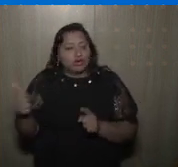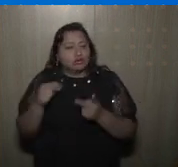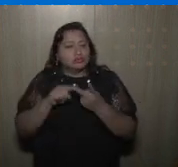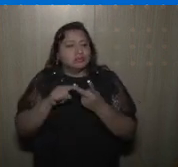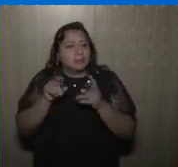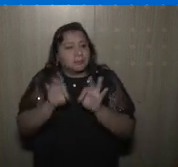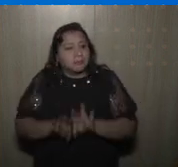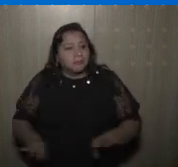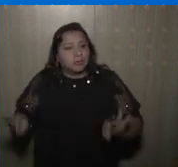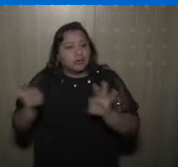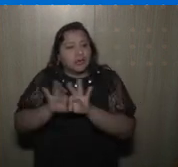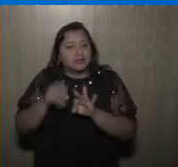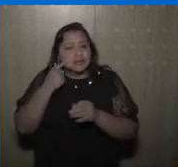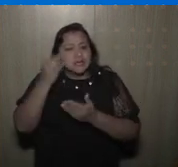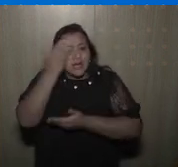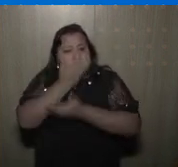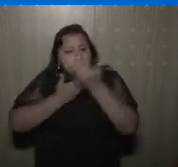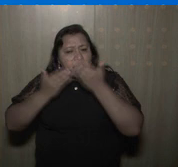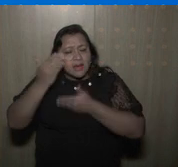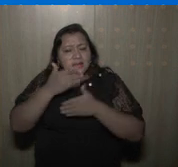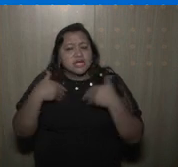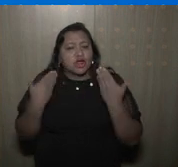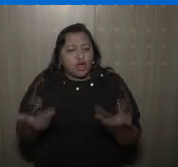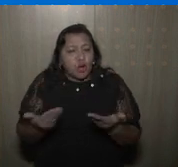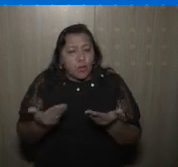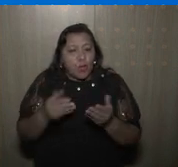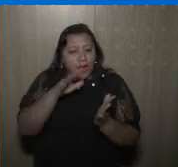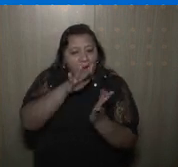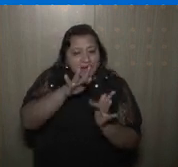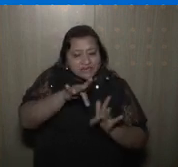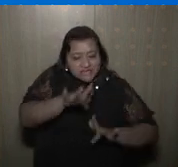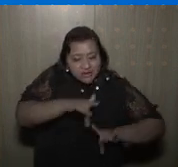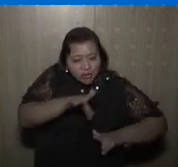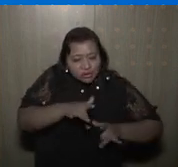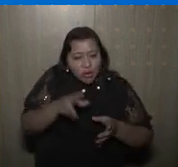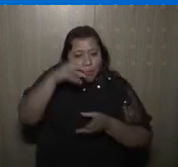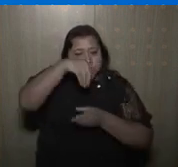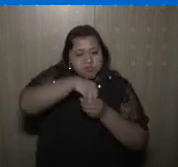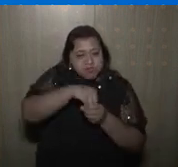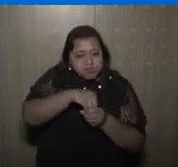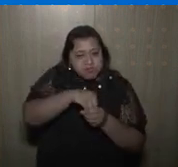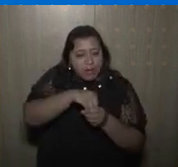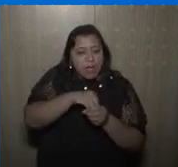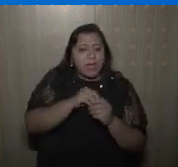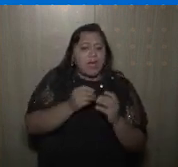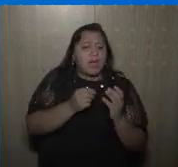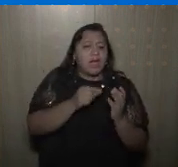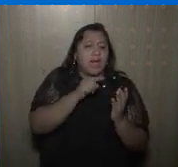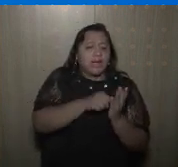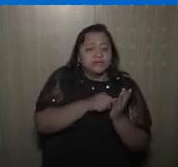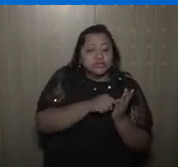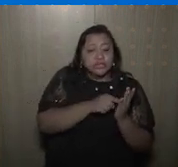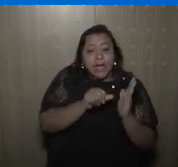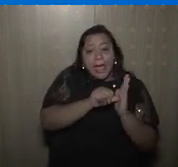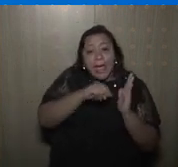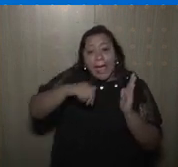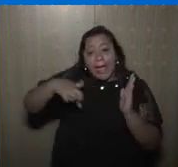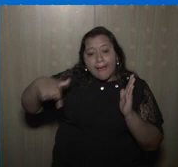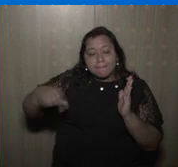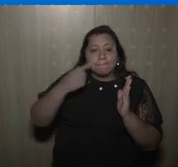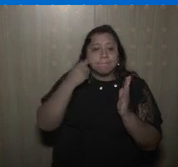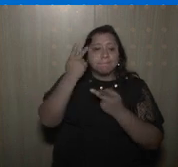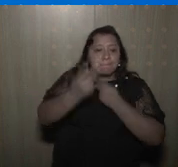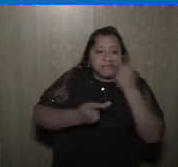importante a analizar es el tamaño de los archivos, el cual se estima pequeño y más si se tienen en cuenta las nuevas visitas mediadas